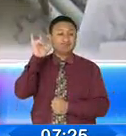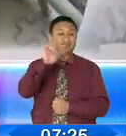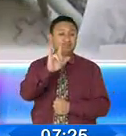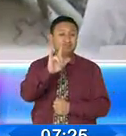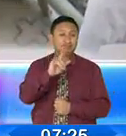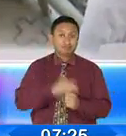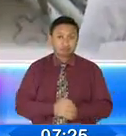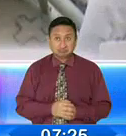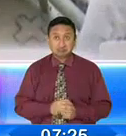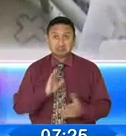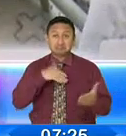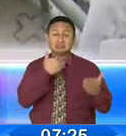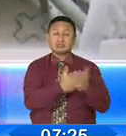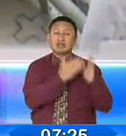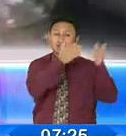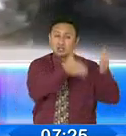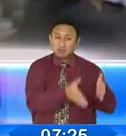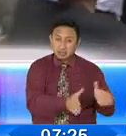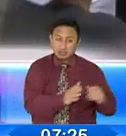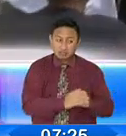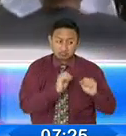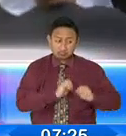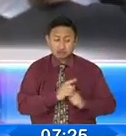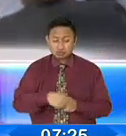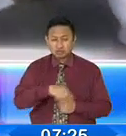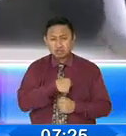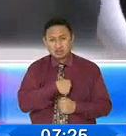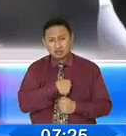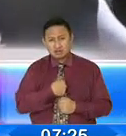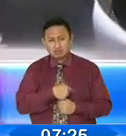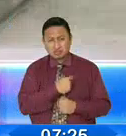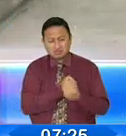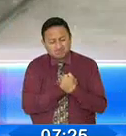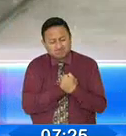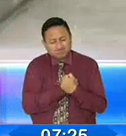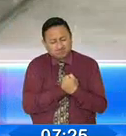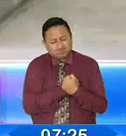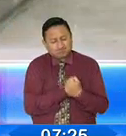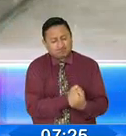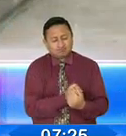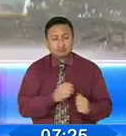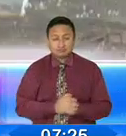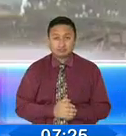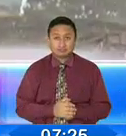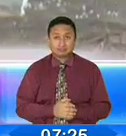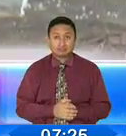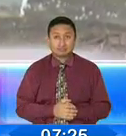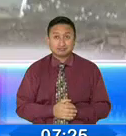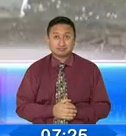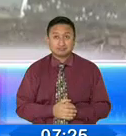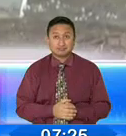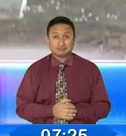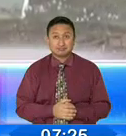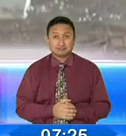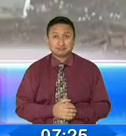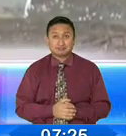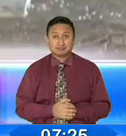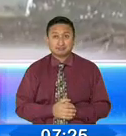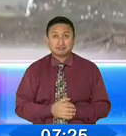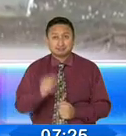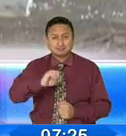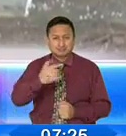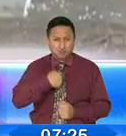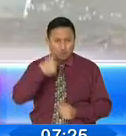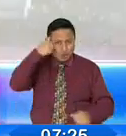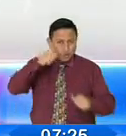Llegaron hasta el cementerio general para expresarle todo el sentimiento a aquellos que ya están un poquito más lejos. Sí, recuerdo mucho